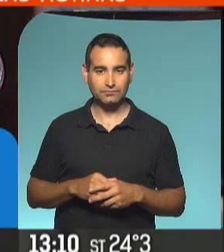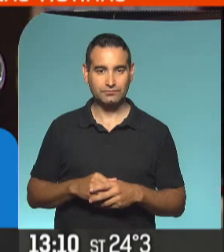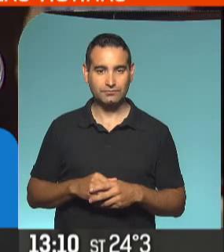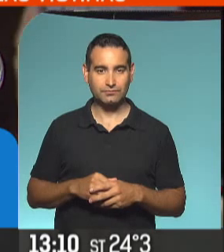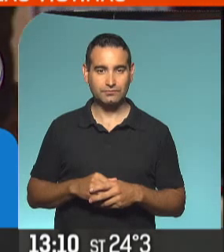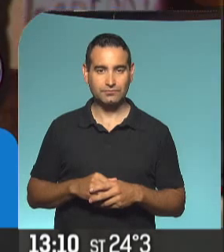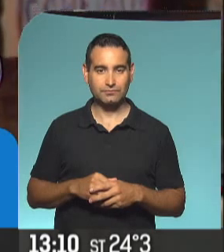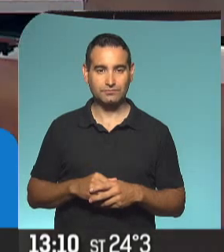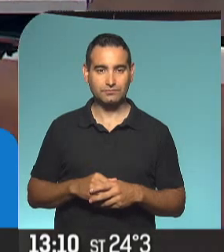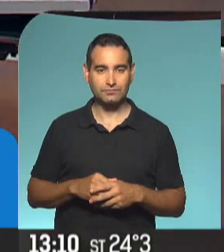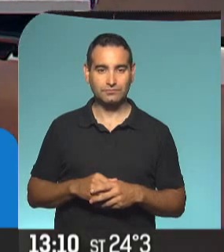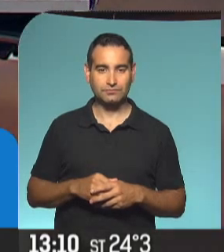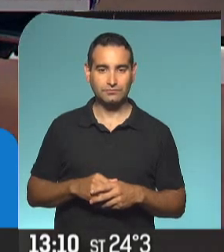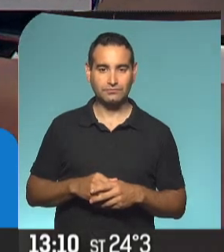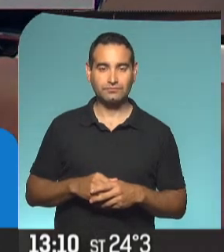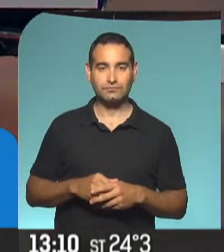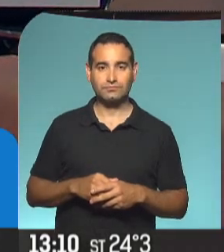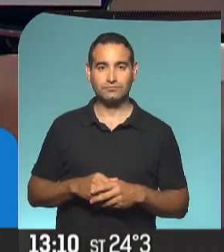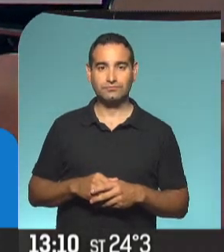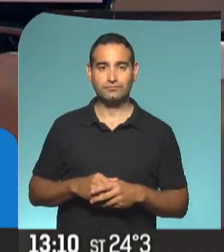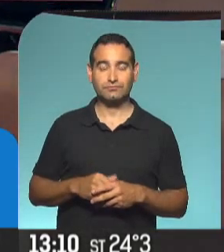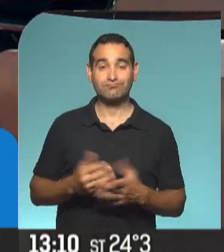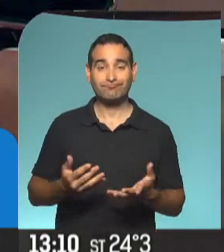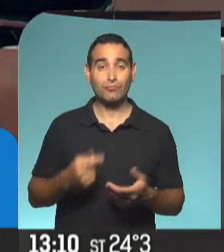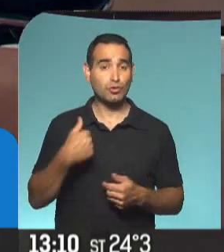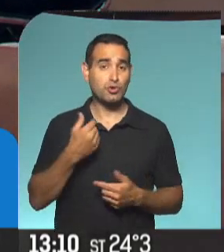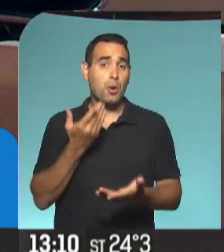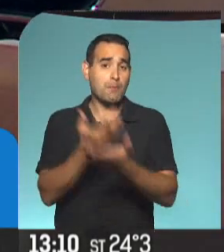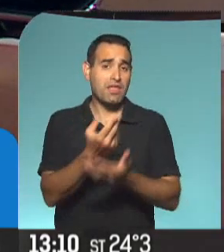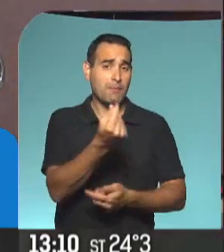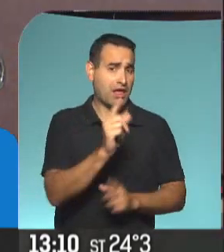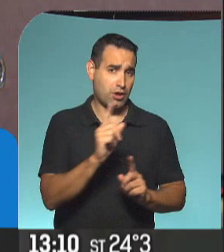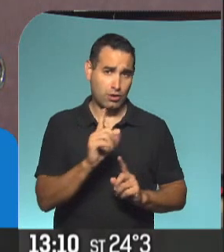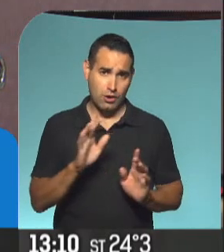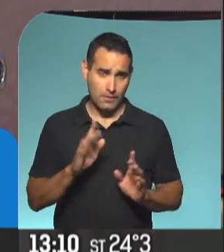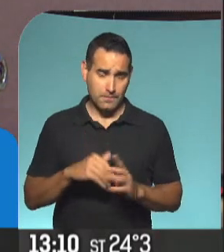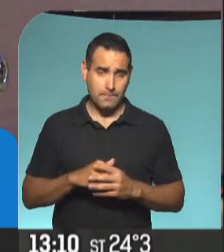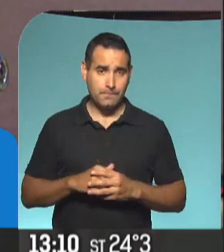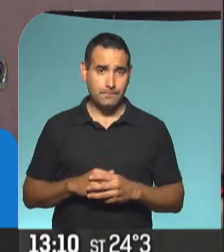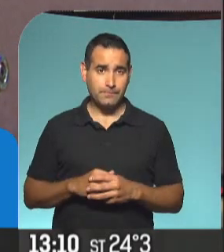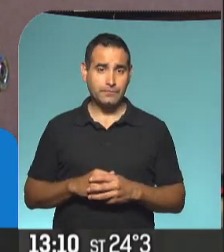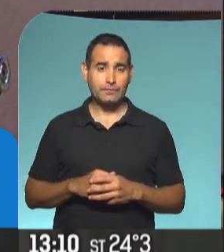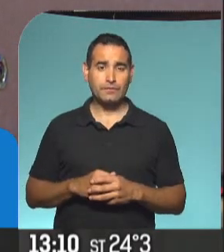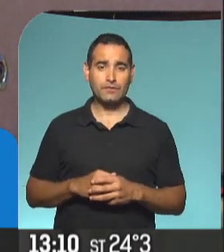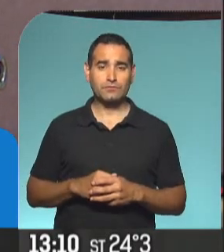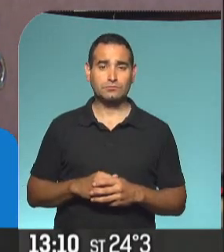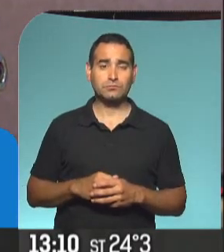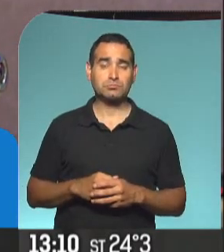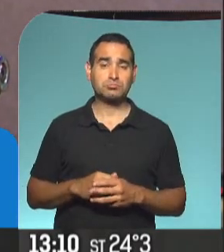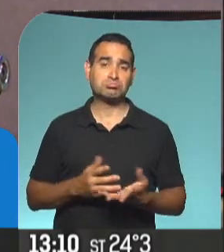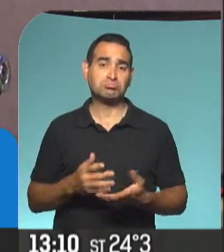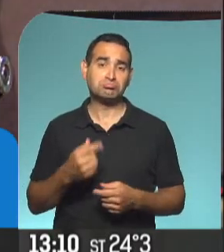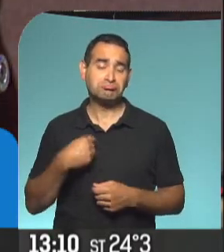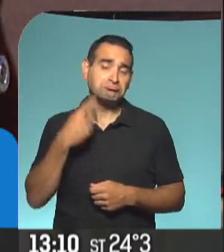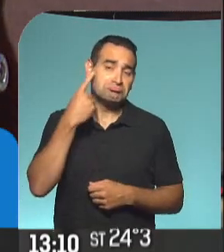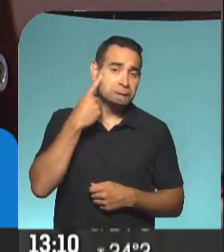Y esto, como vos decís, no es lo que pedimos, no lo buscamos, pero yo lo interpreto